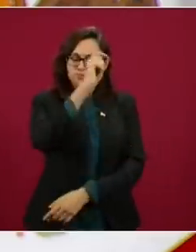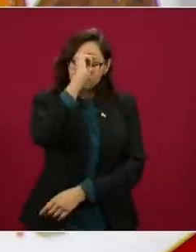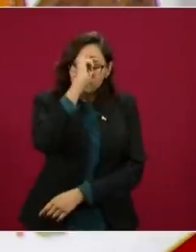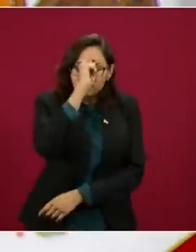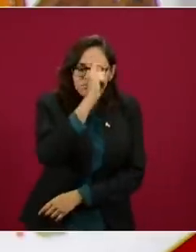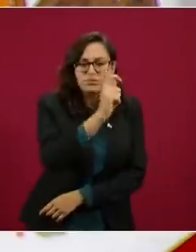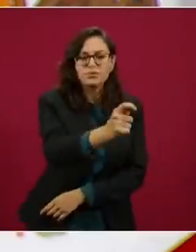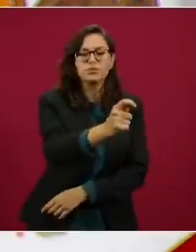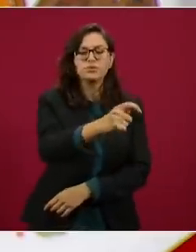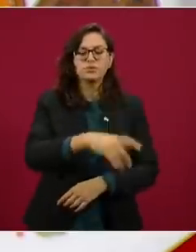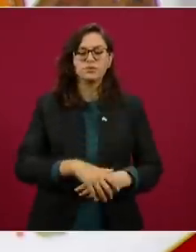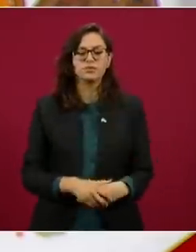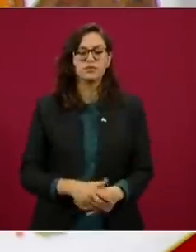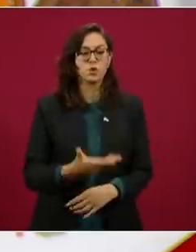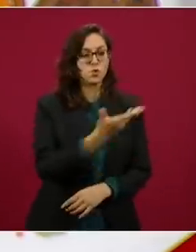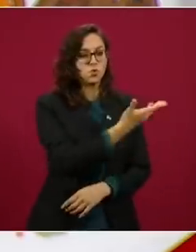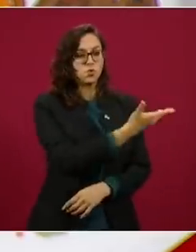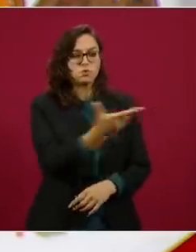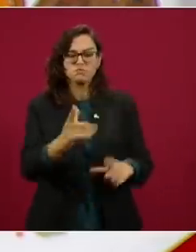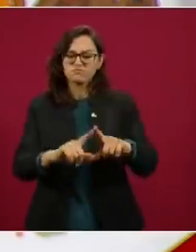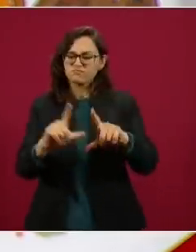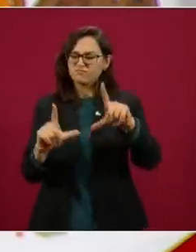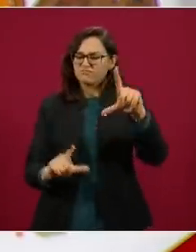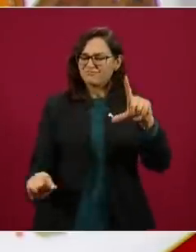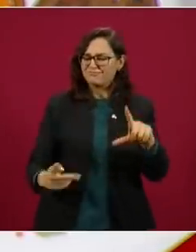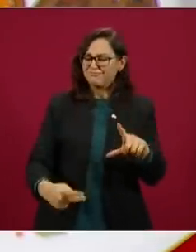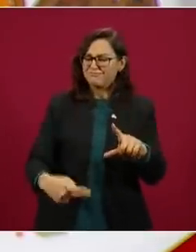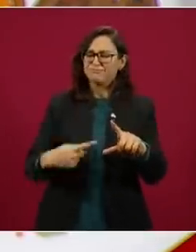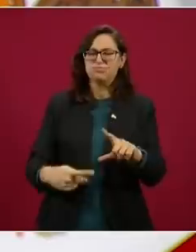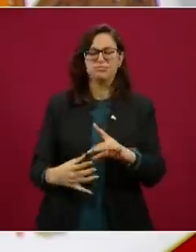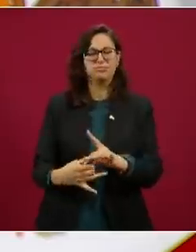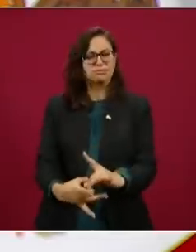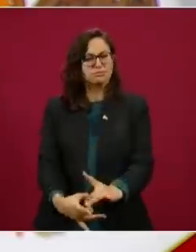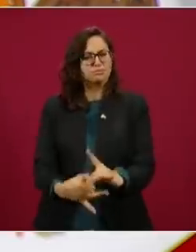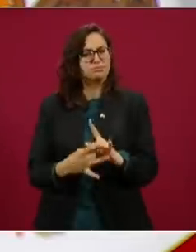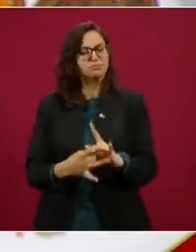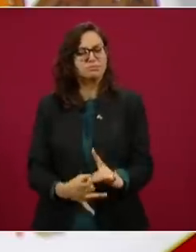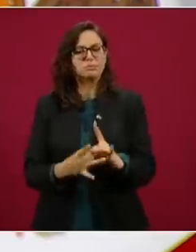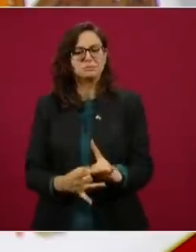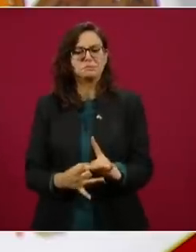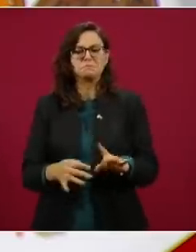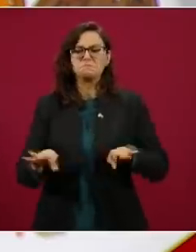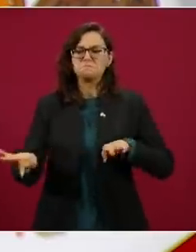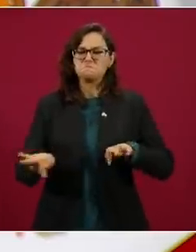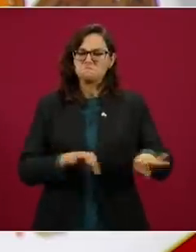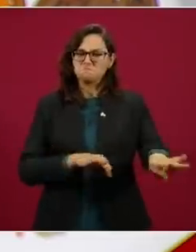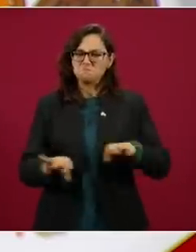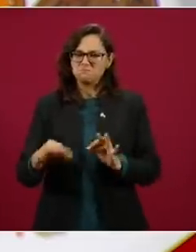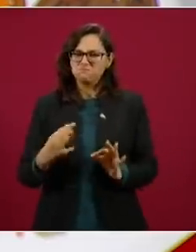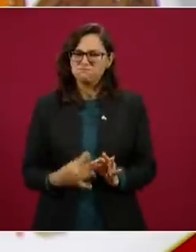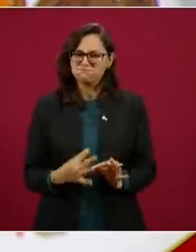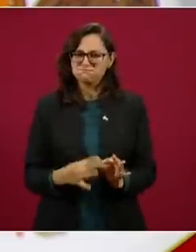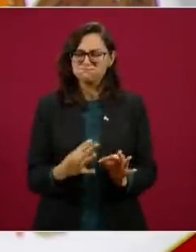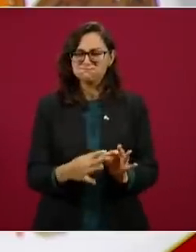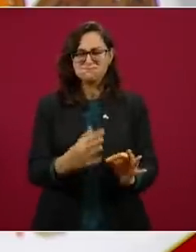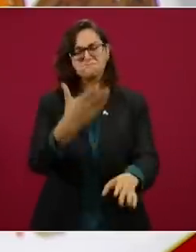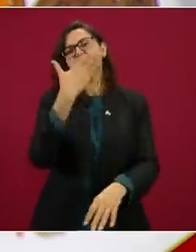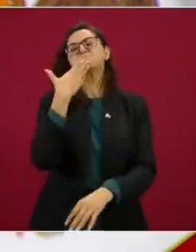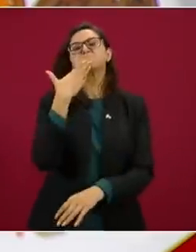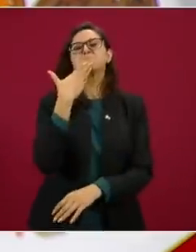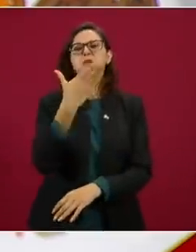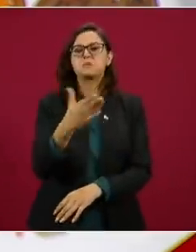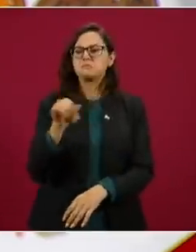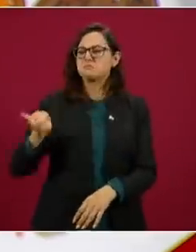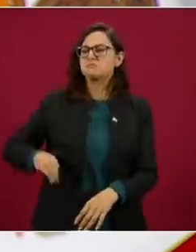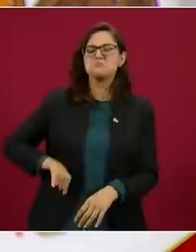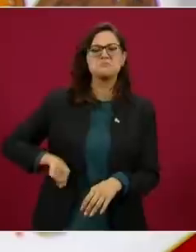patriotas que hacen su trabajo de manera desinteresada y comprometida y que